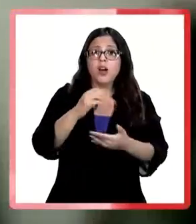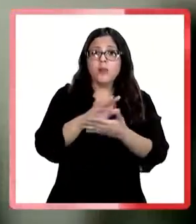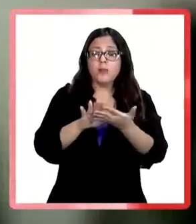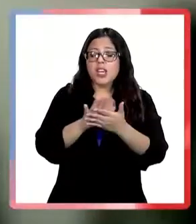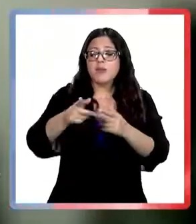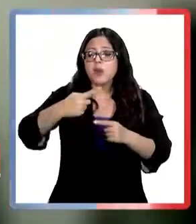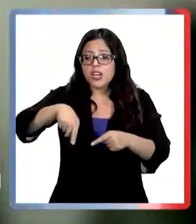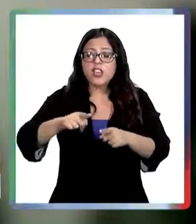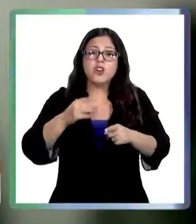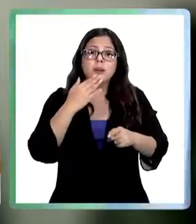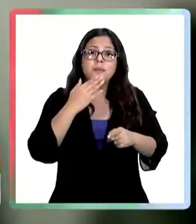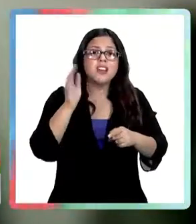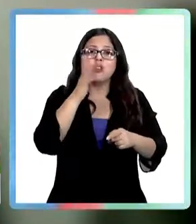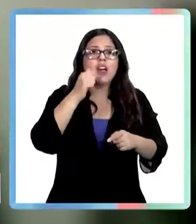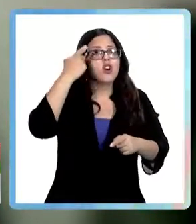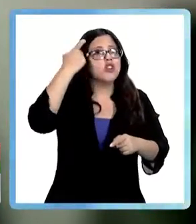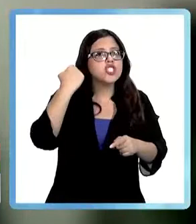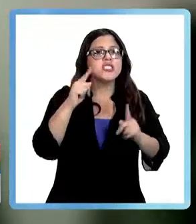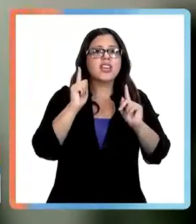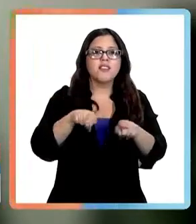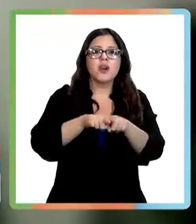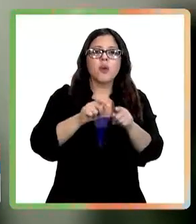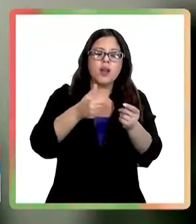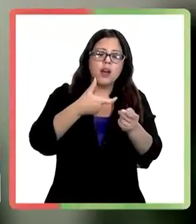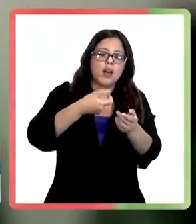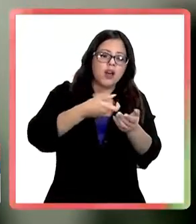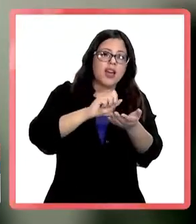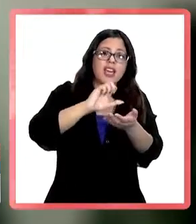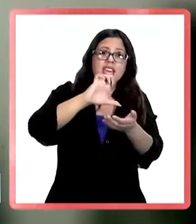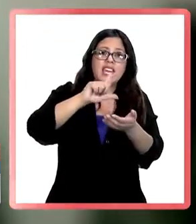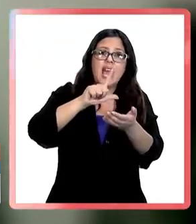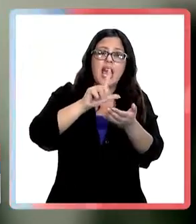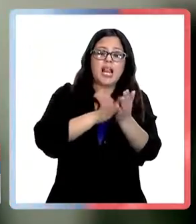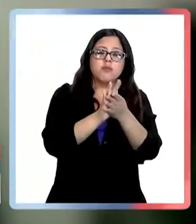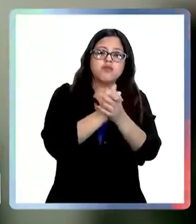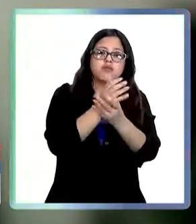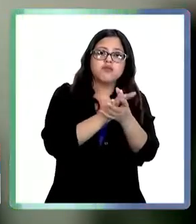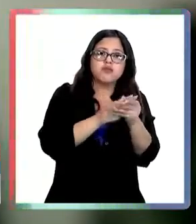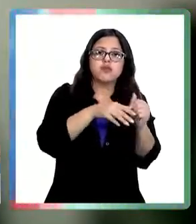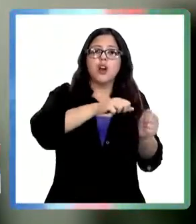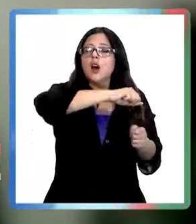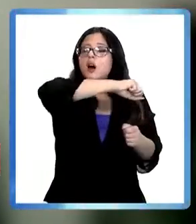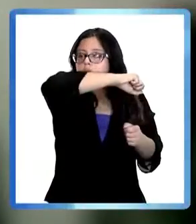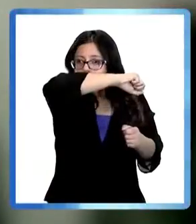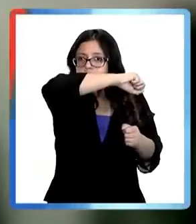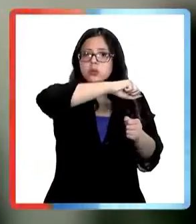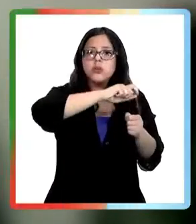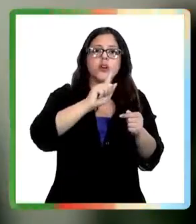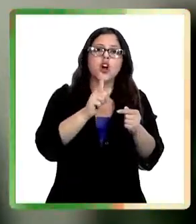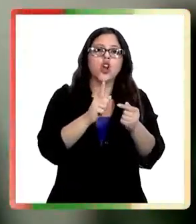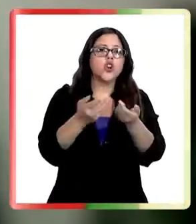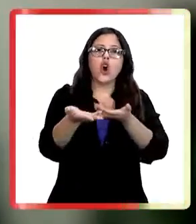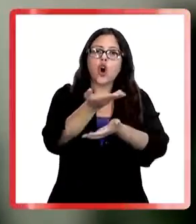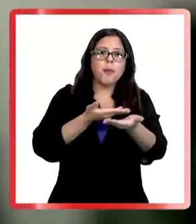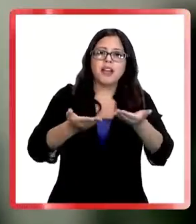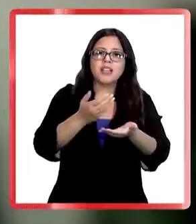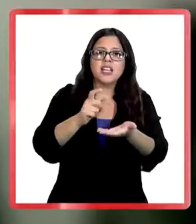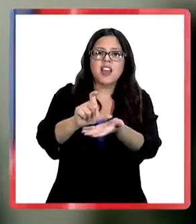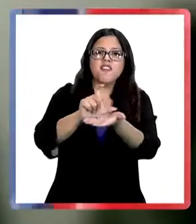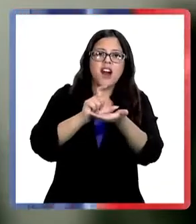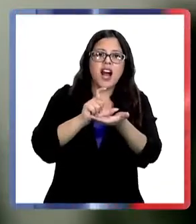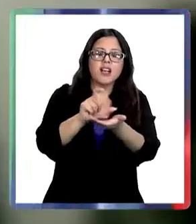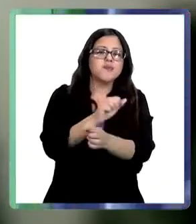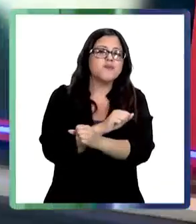tienen que tapar con el codo, para saber que no se tienen que echar alcohol gel cada vez que están resfriados y van a tocar un juguete, de no compartir vasos, es